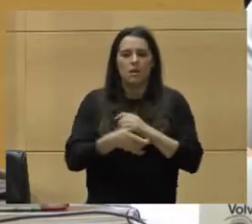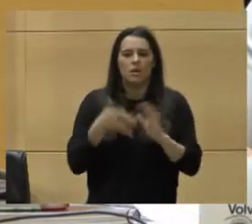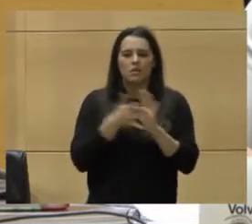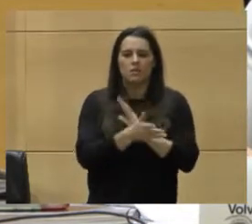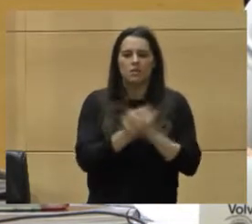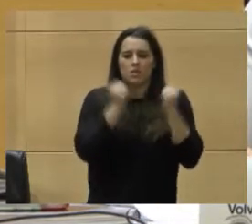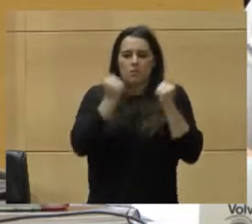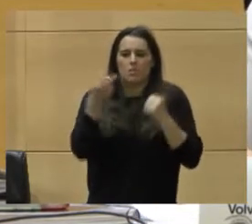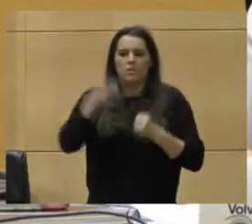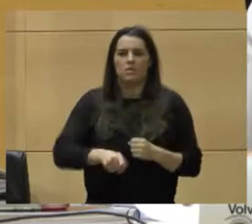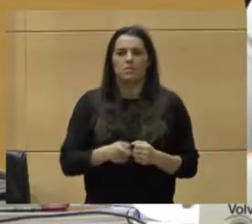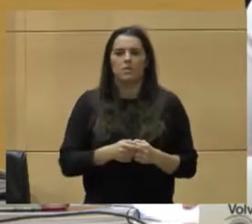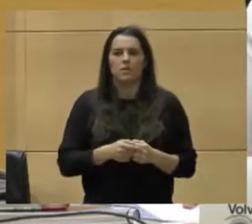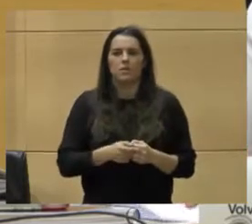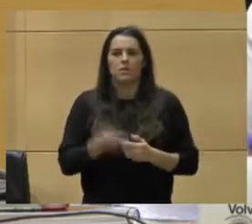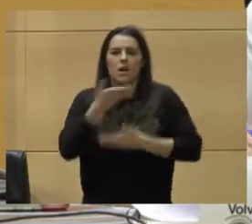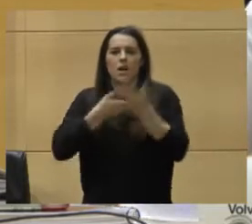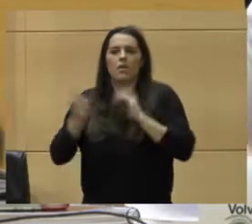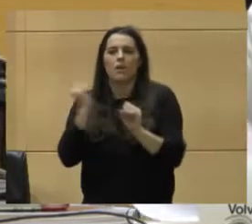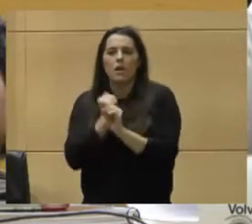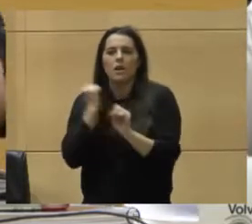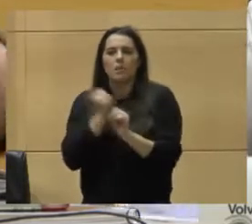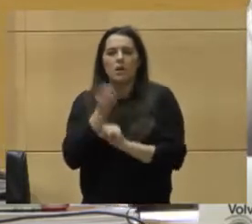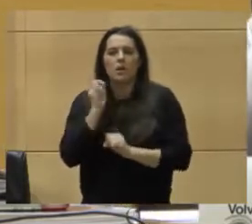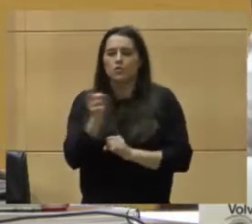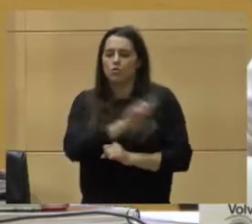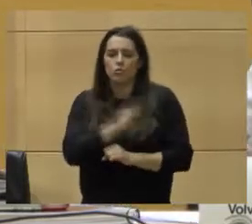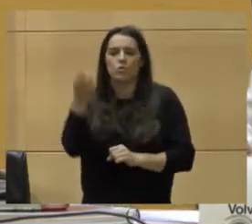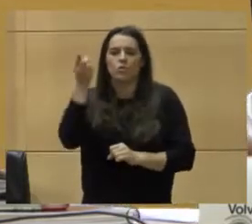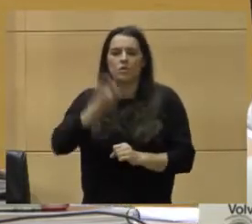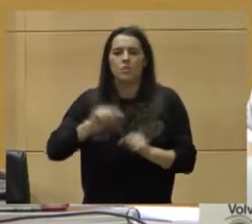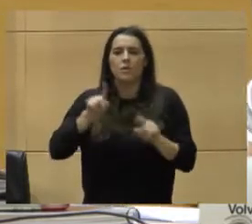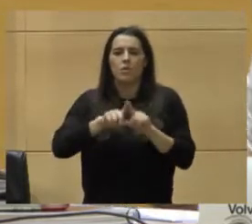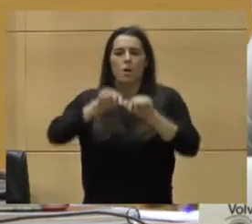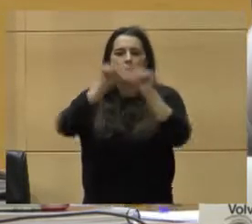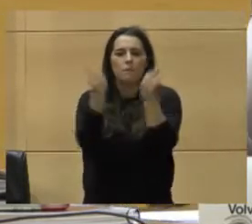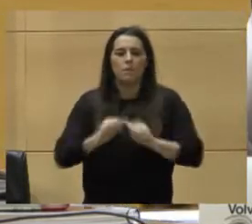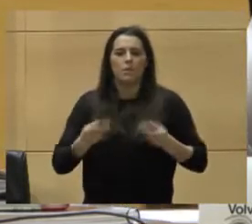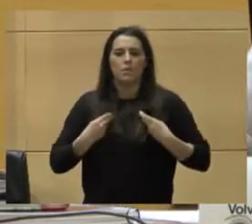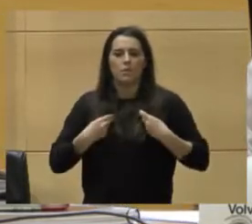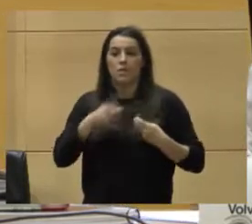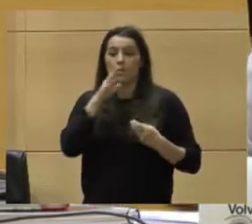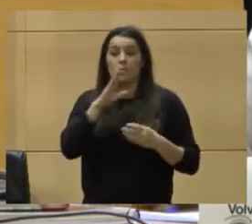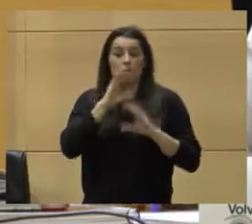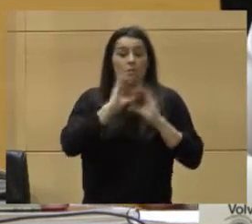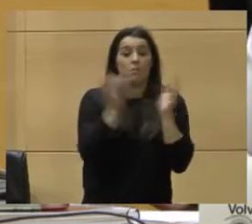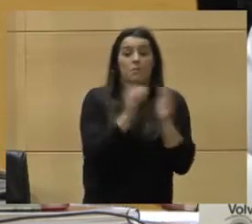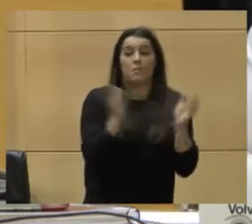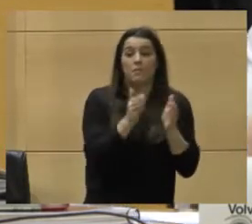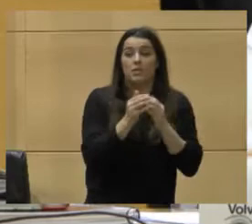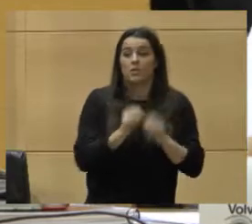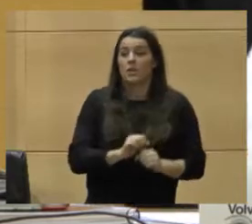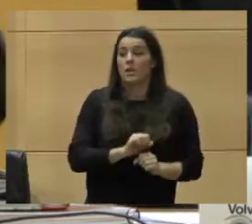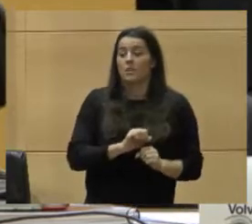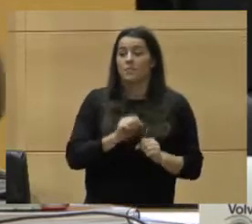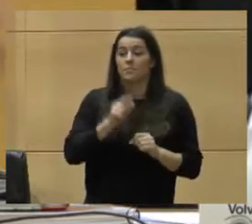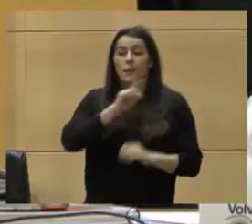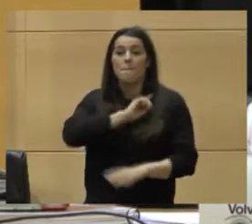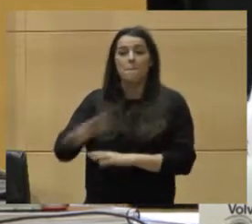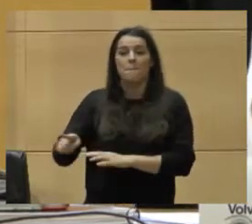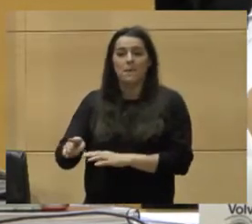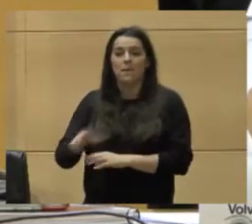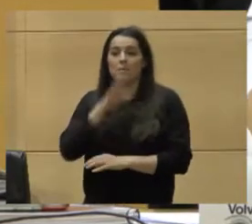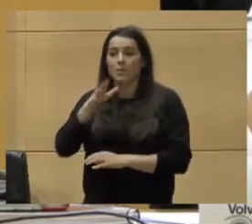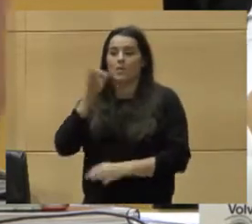de relaciones laborales sino como una nueva forma de vida que se impone a las mayorías en las que se cuestiona la seguridad de las personas en